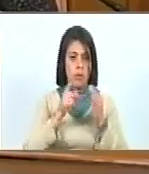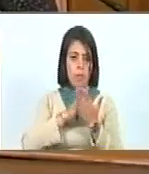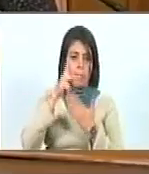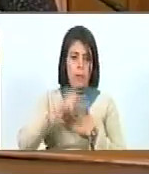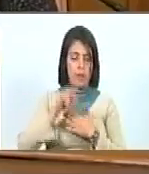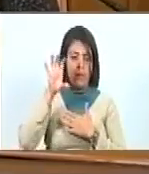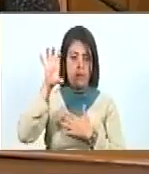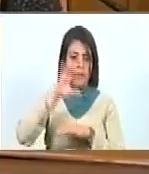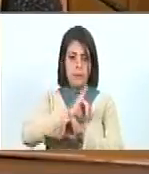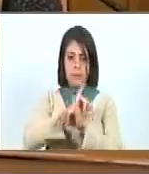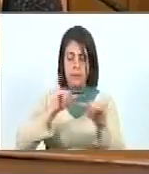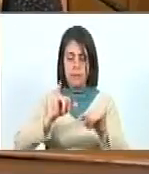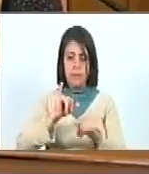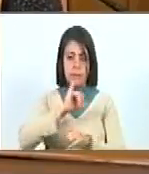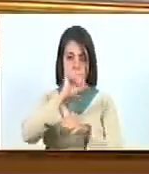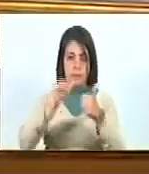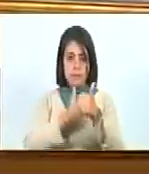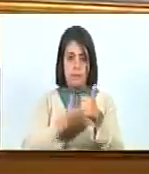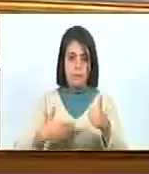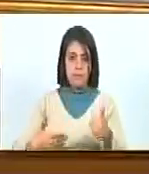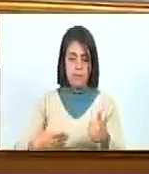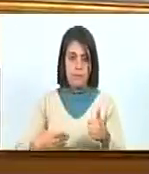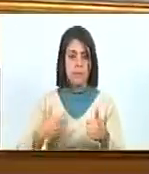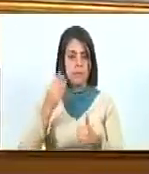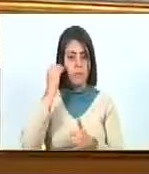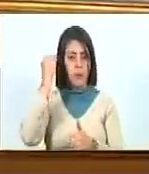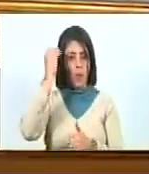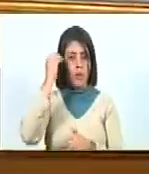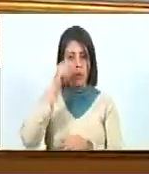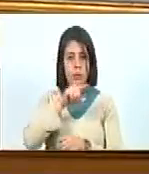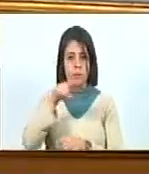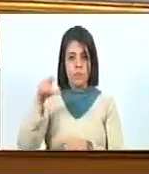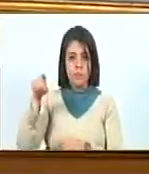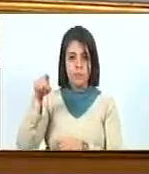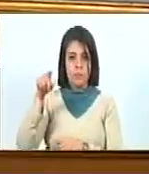de la patria. Esto, ciudadano vicepresidente. En consideración,